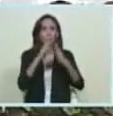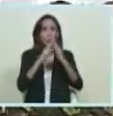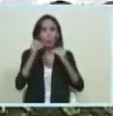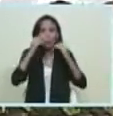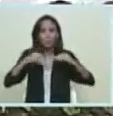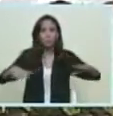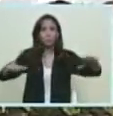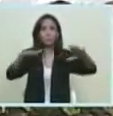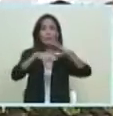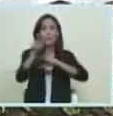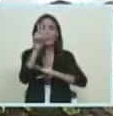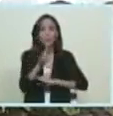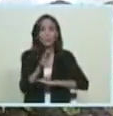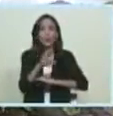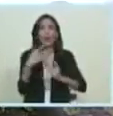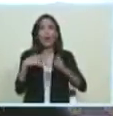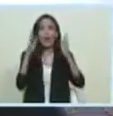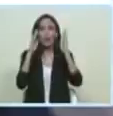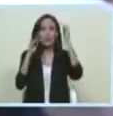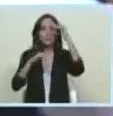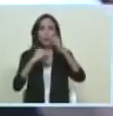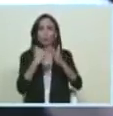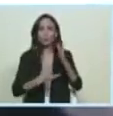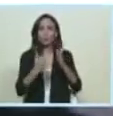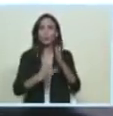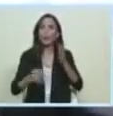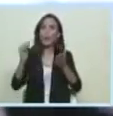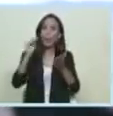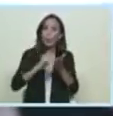la jornada de inscripción y